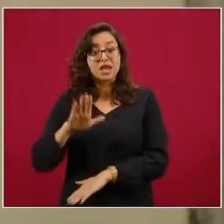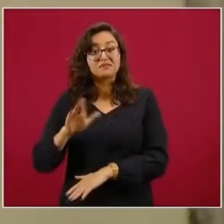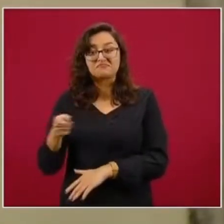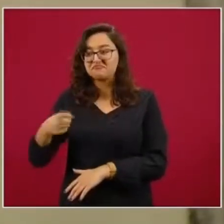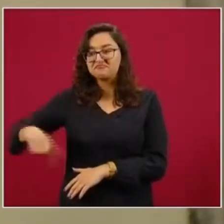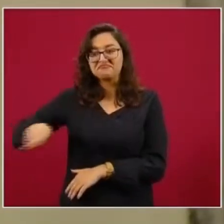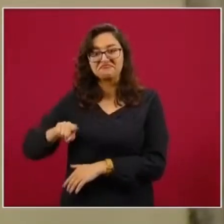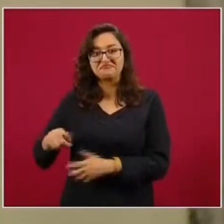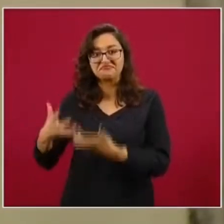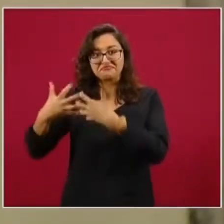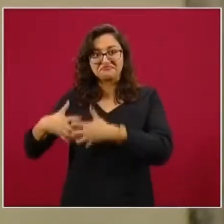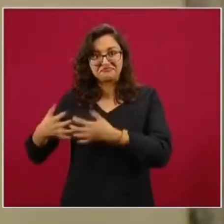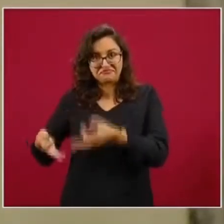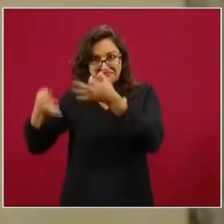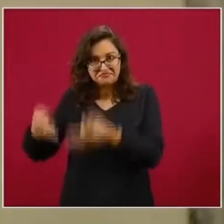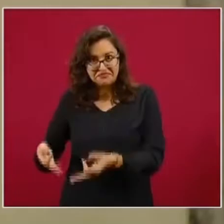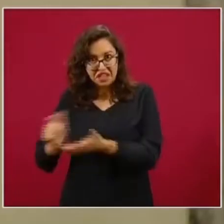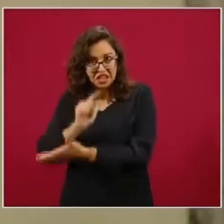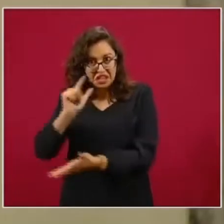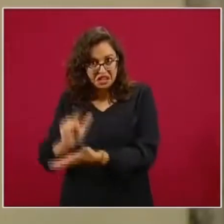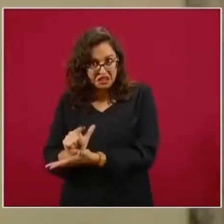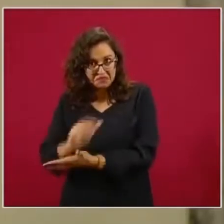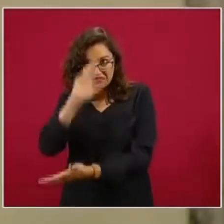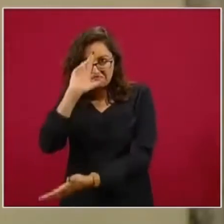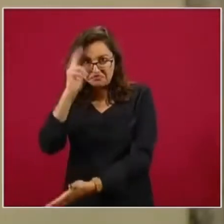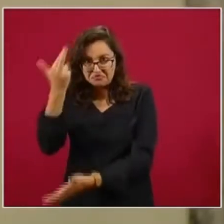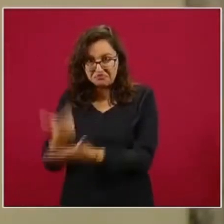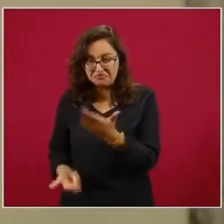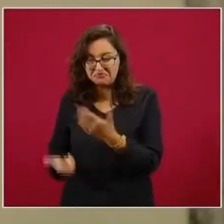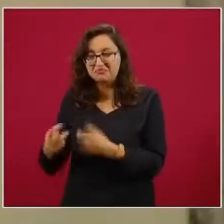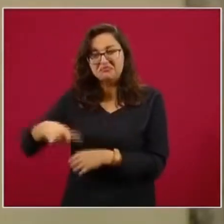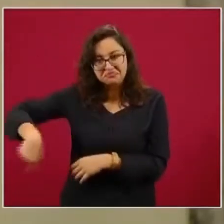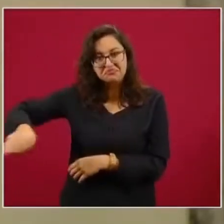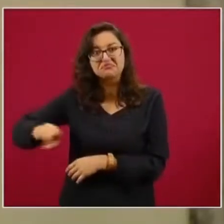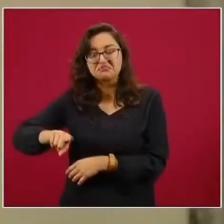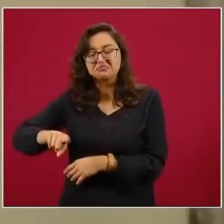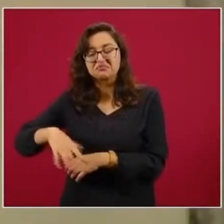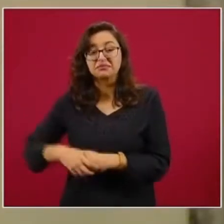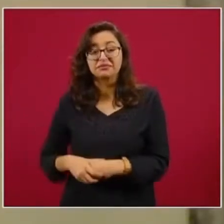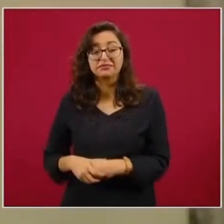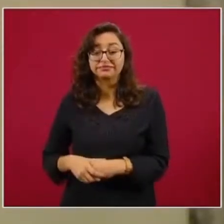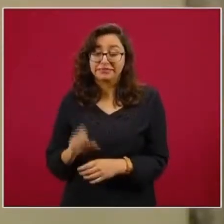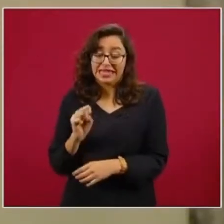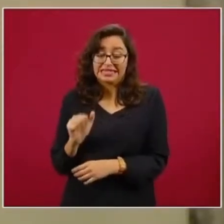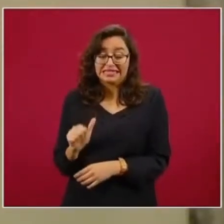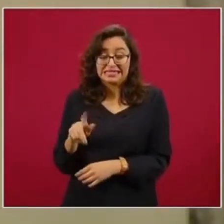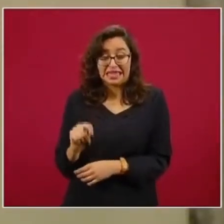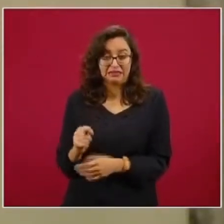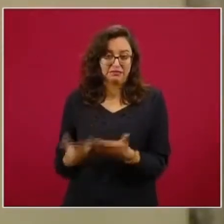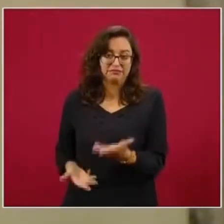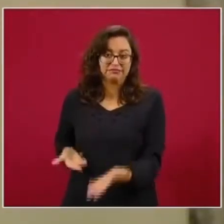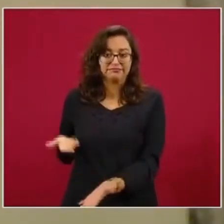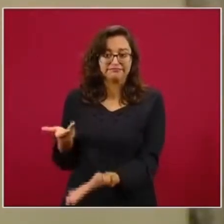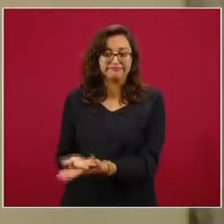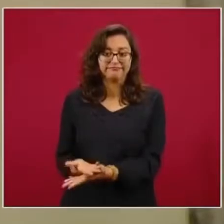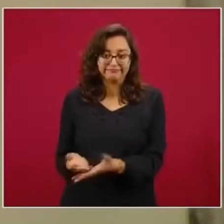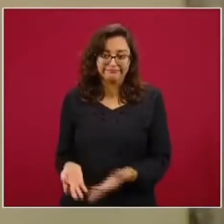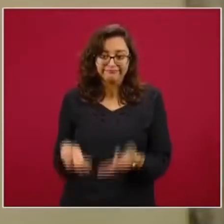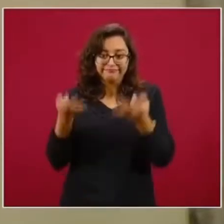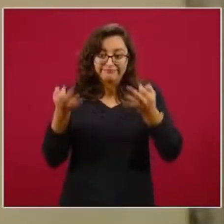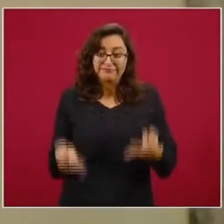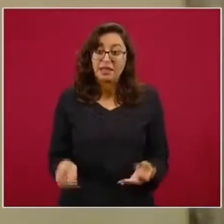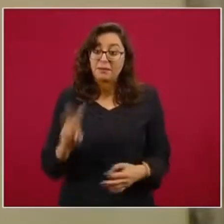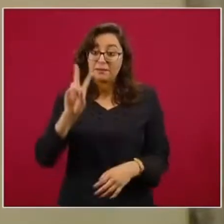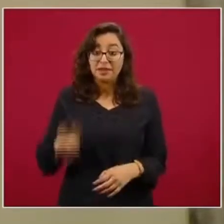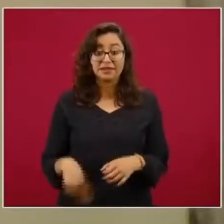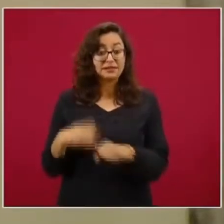datos del SAT, presidente, con datos oficiales. En realidad el reportaje pues es muy largo, presidente, es muy